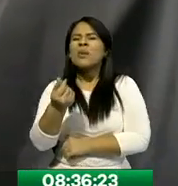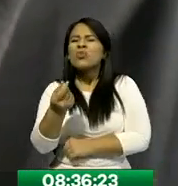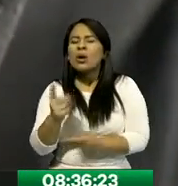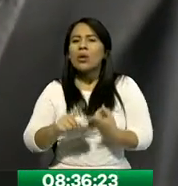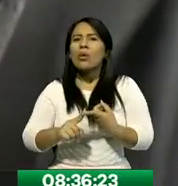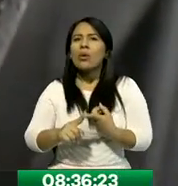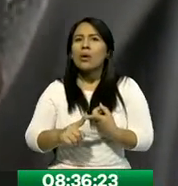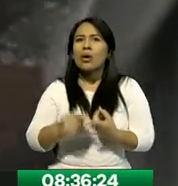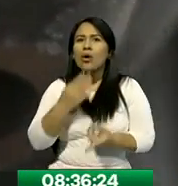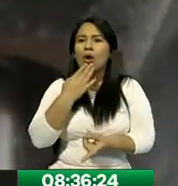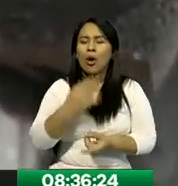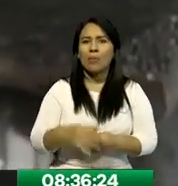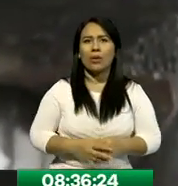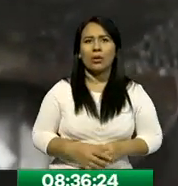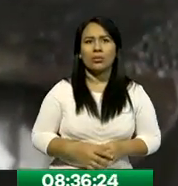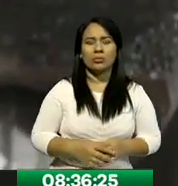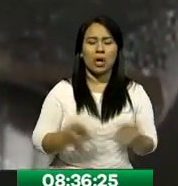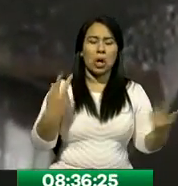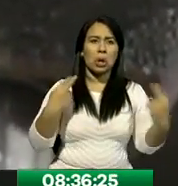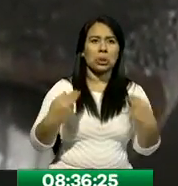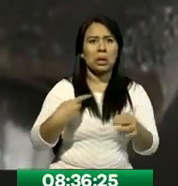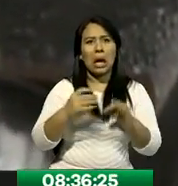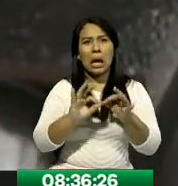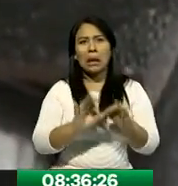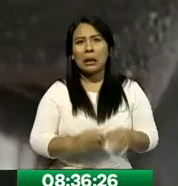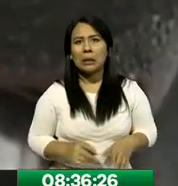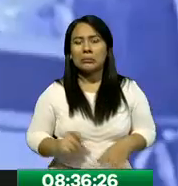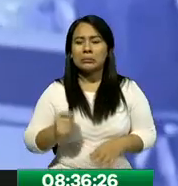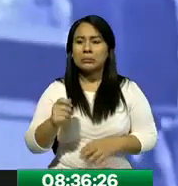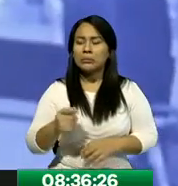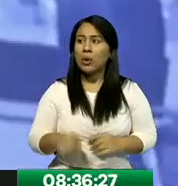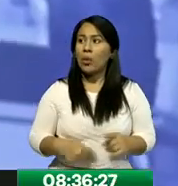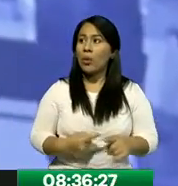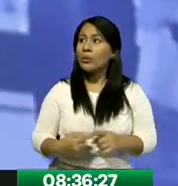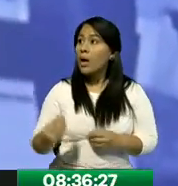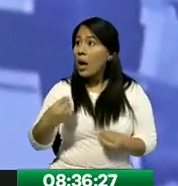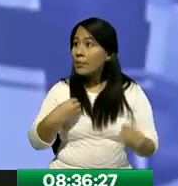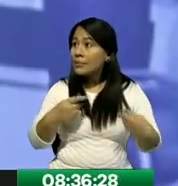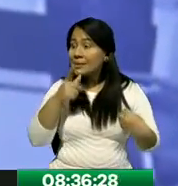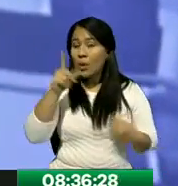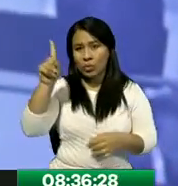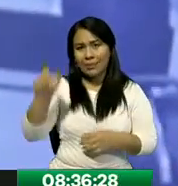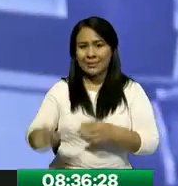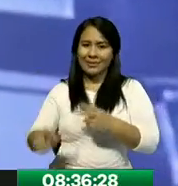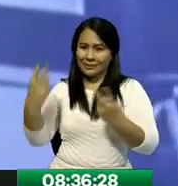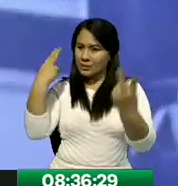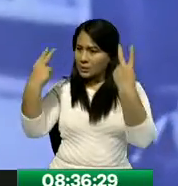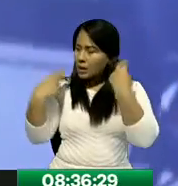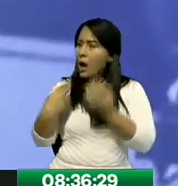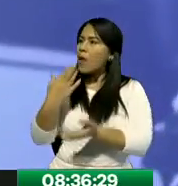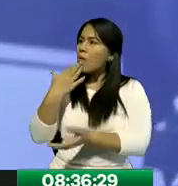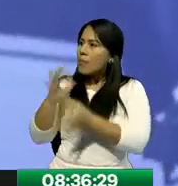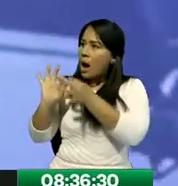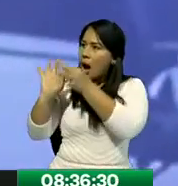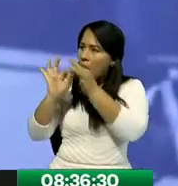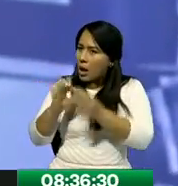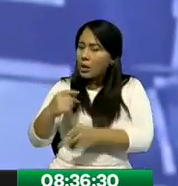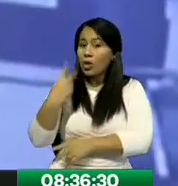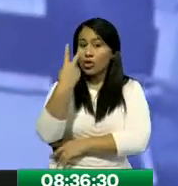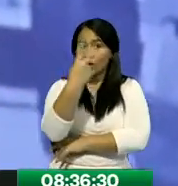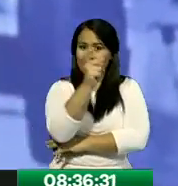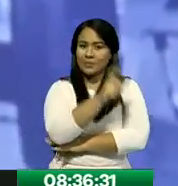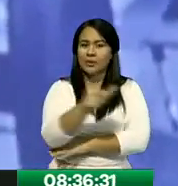de un balayage. Entonces, mientras se estaban asesorando con el estilista encargado, las otras dos